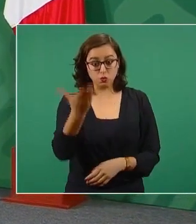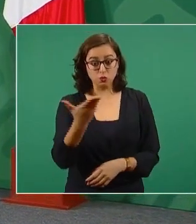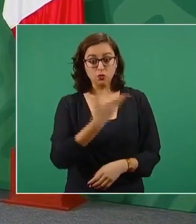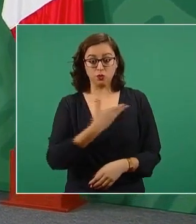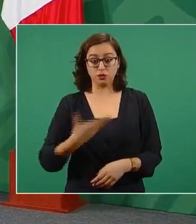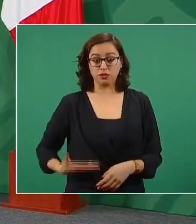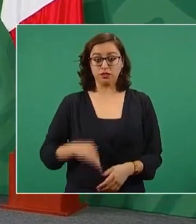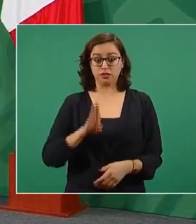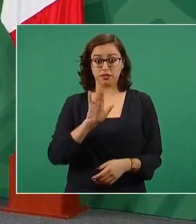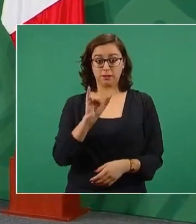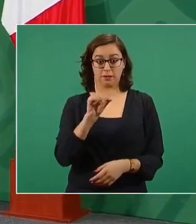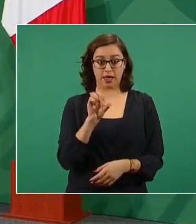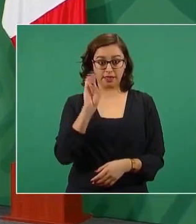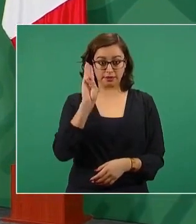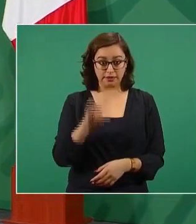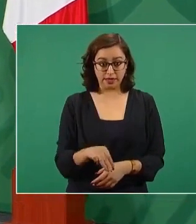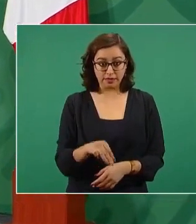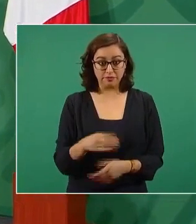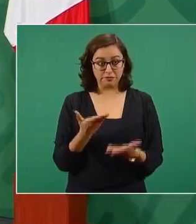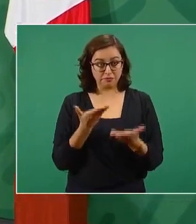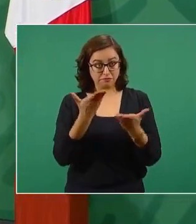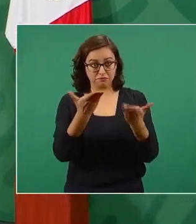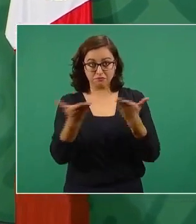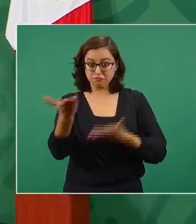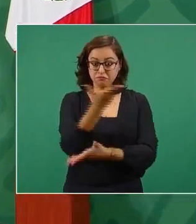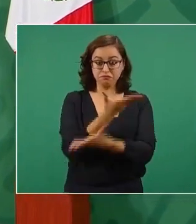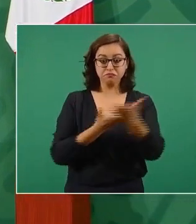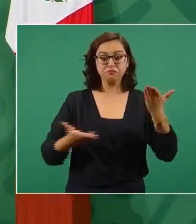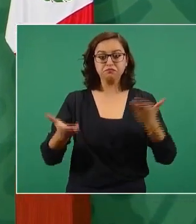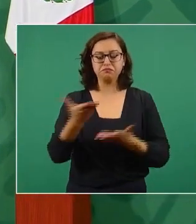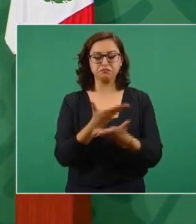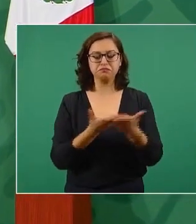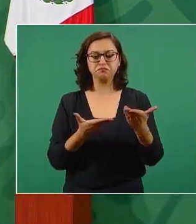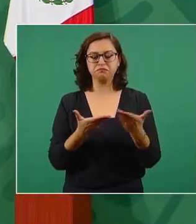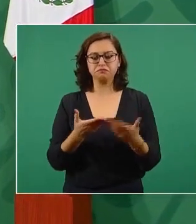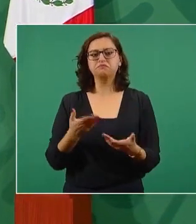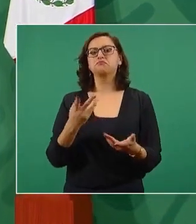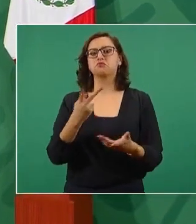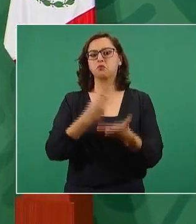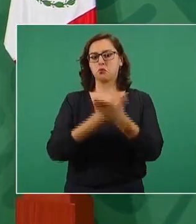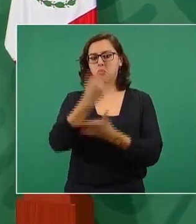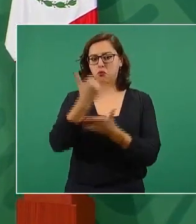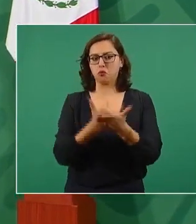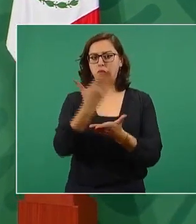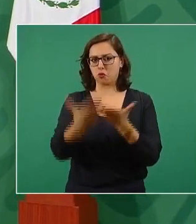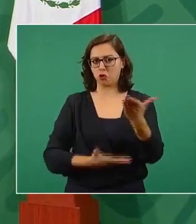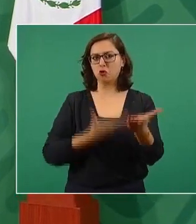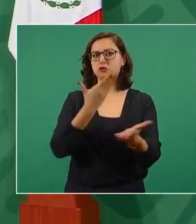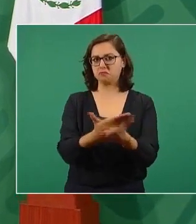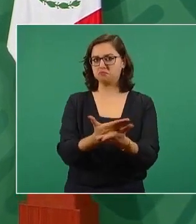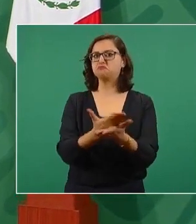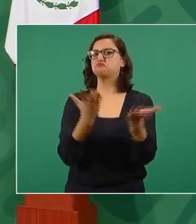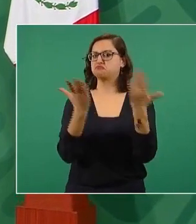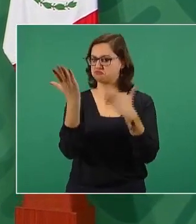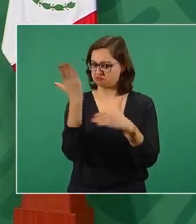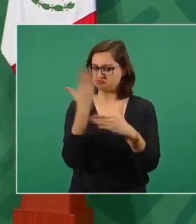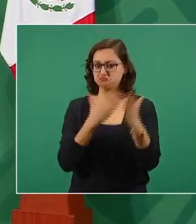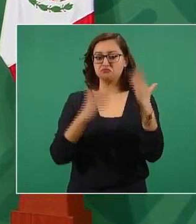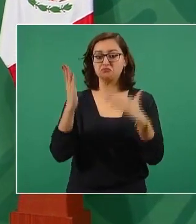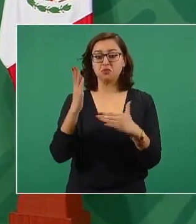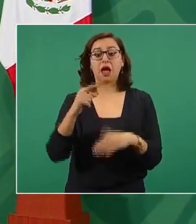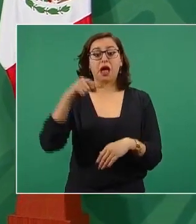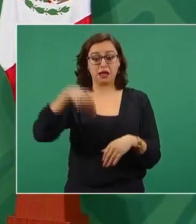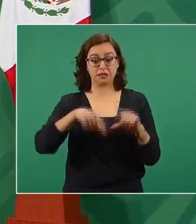biden una experiencia exitosa estamos aplicando el